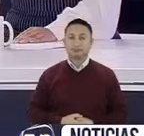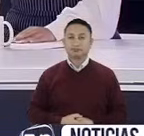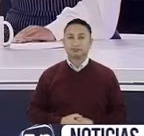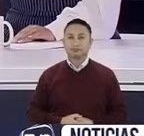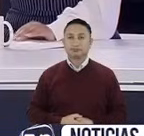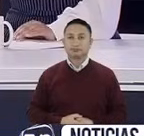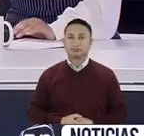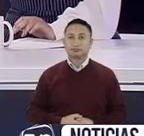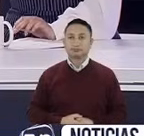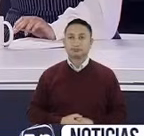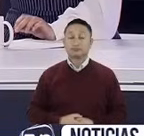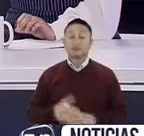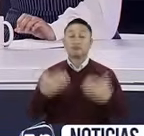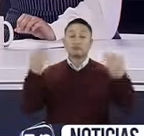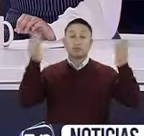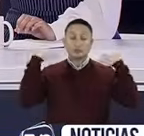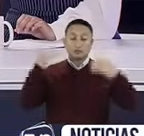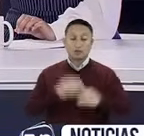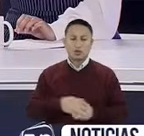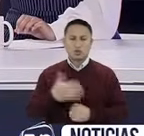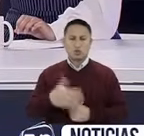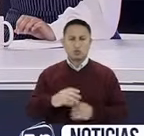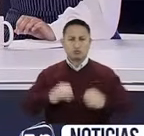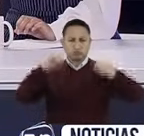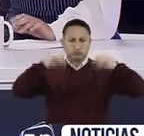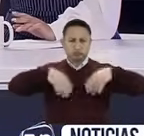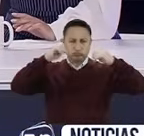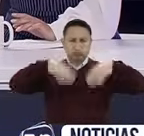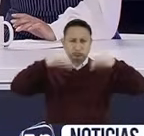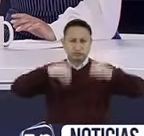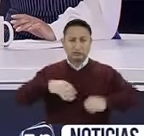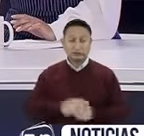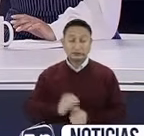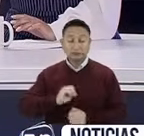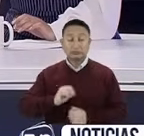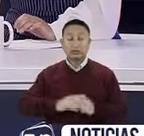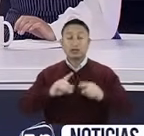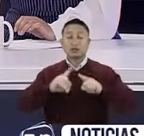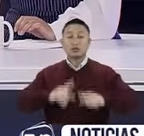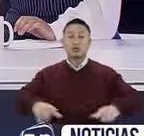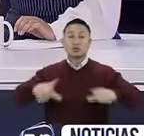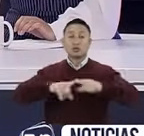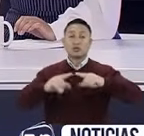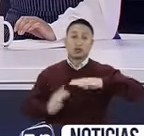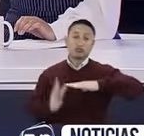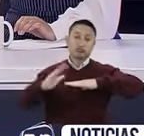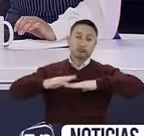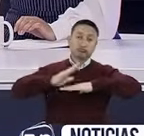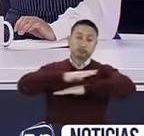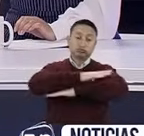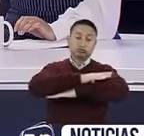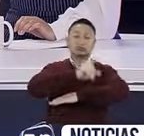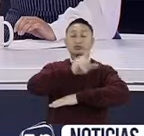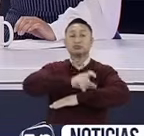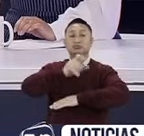En Guayaquil, las fuertes lluvias causaron inundaciones en varios puntos que fueron atendidos por el personal de Interagua. Mientras